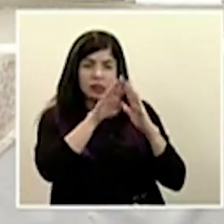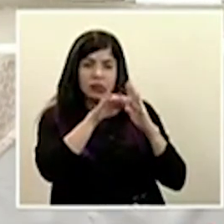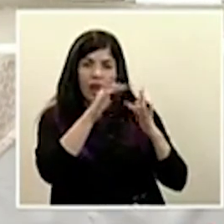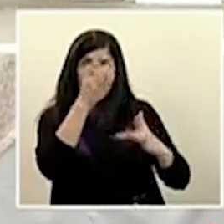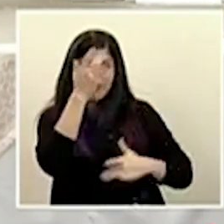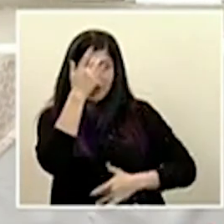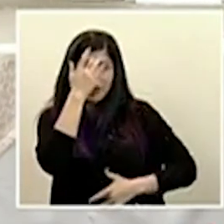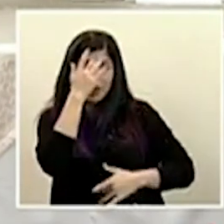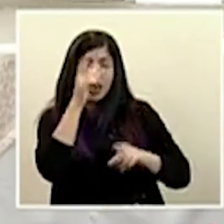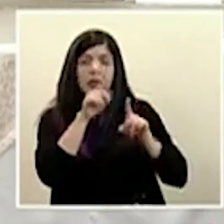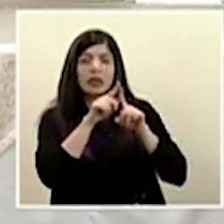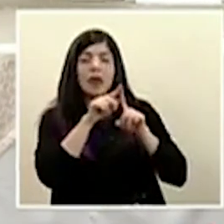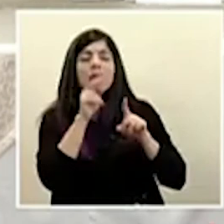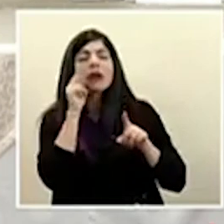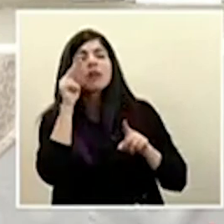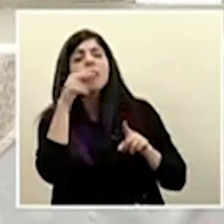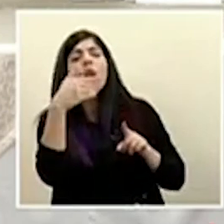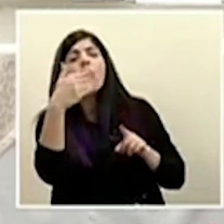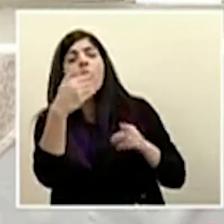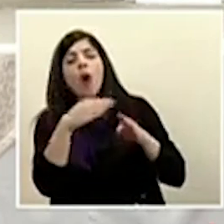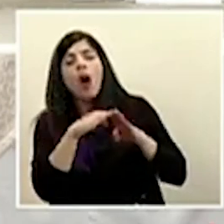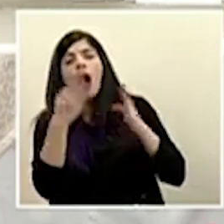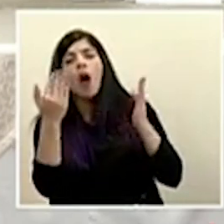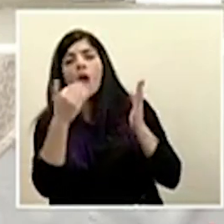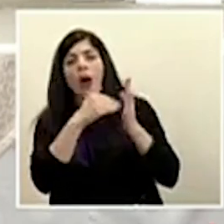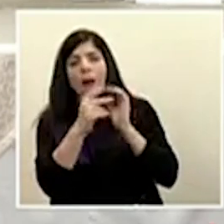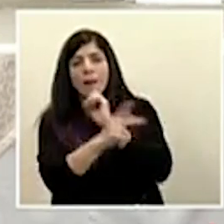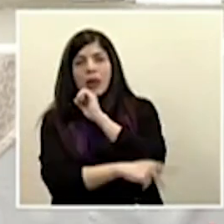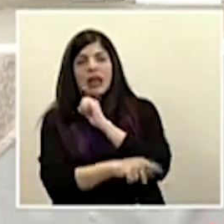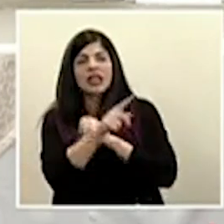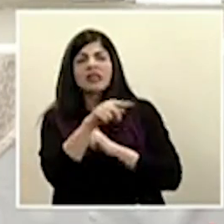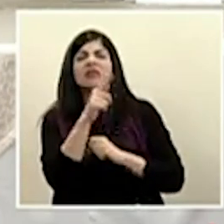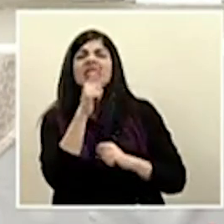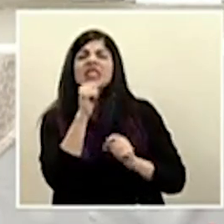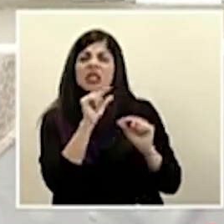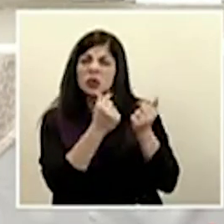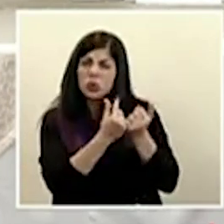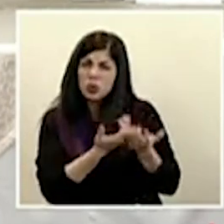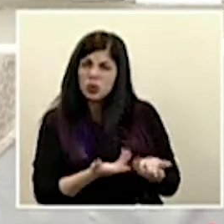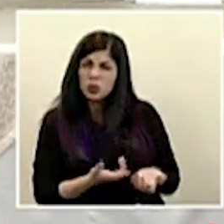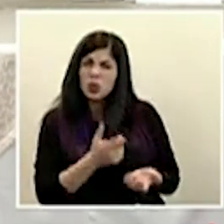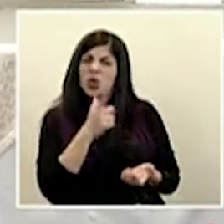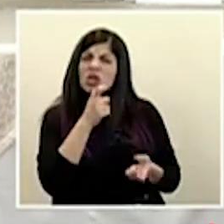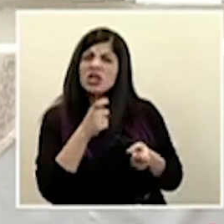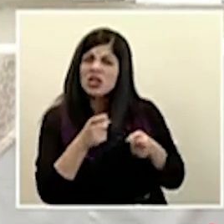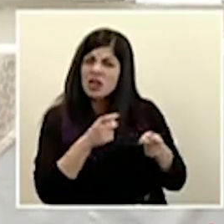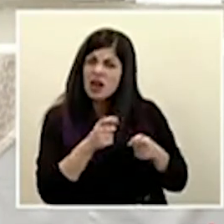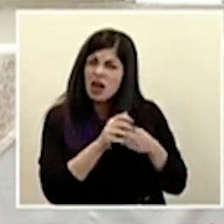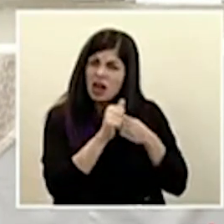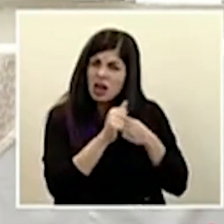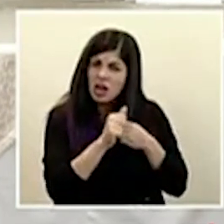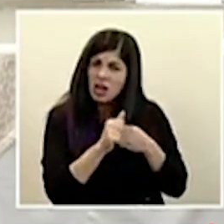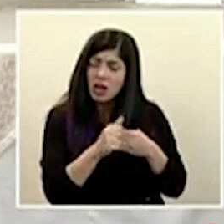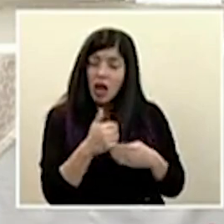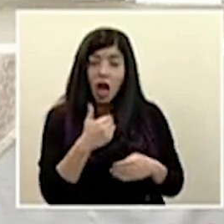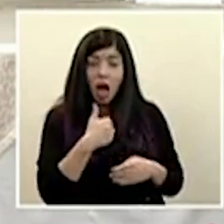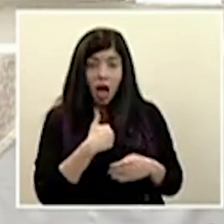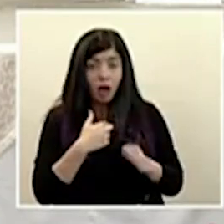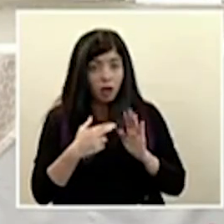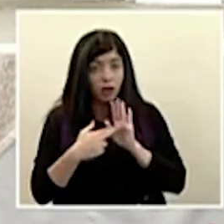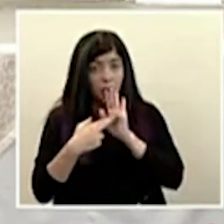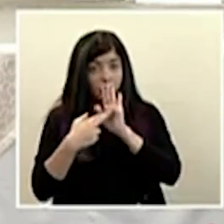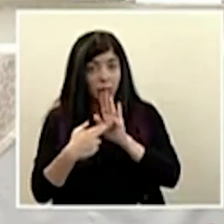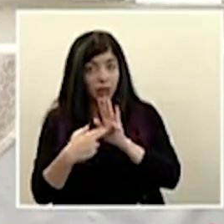y los escenarios de reapertura del país. ¿Quiénes están en este grupo? ¿Quién lo lidera? ¿Existe